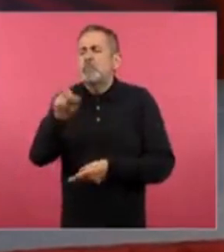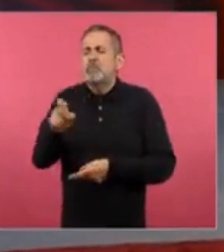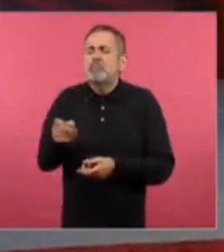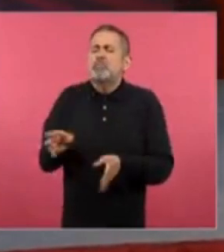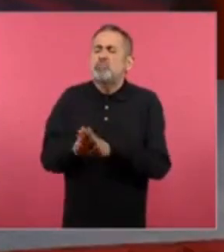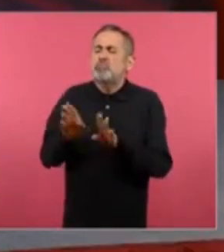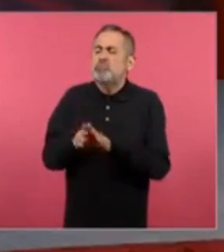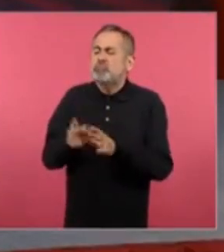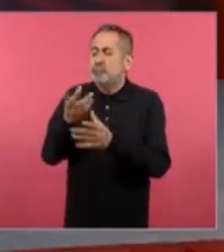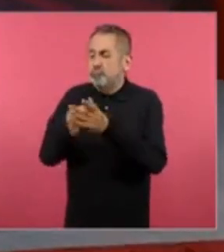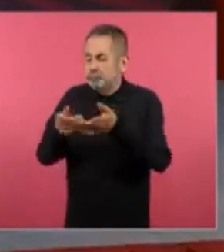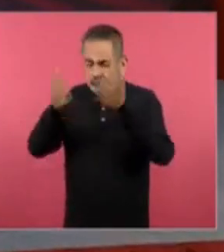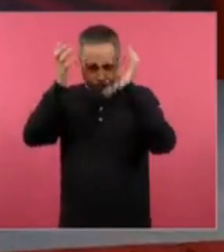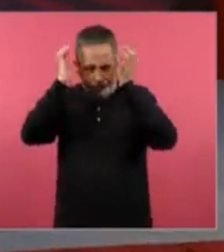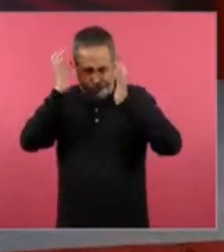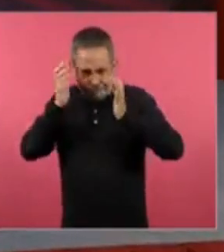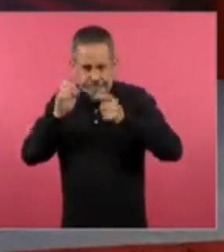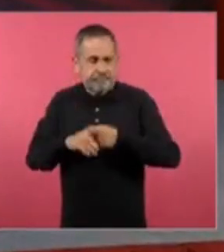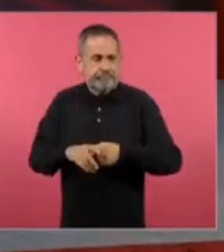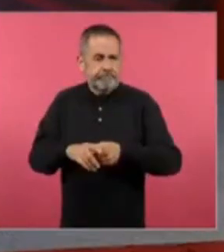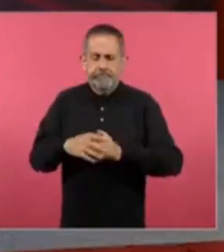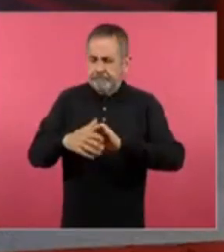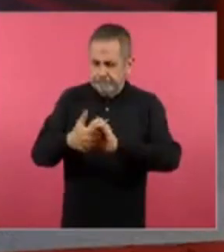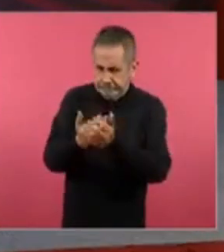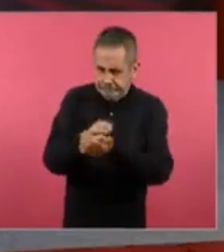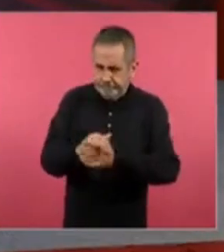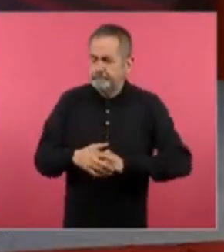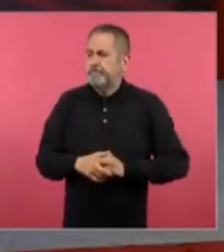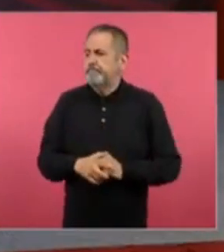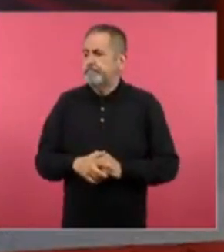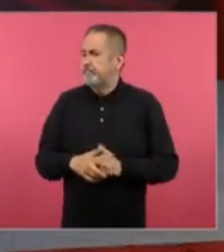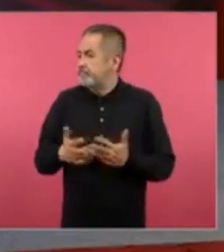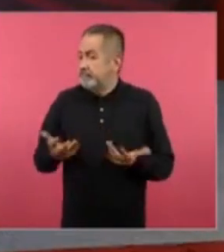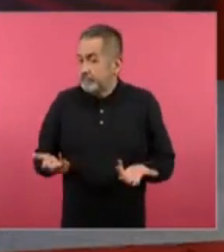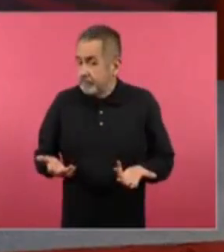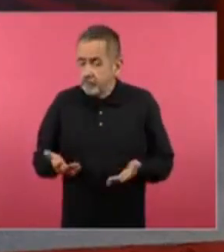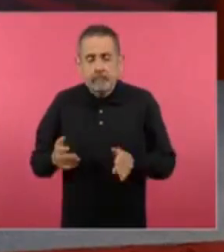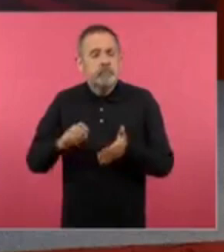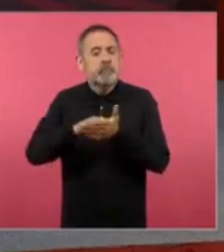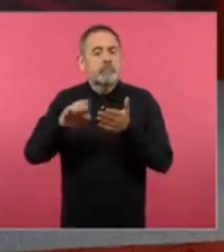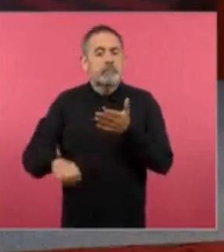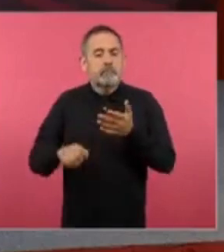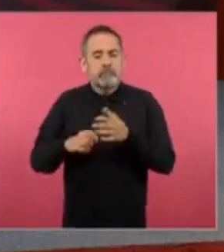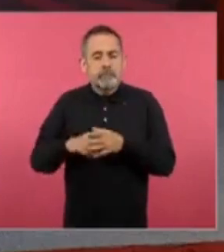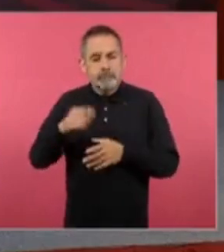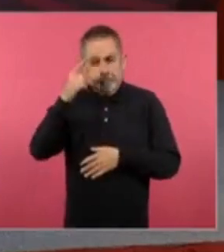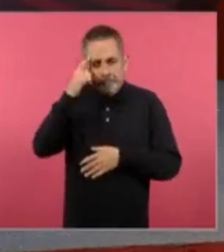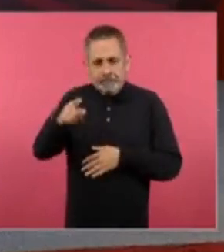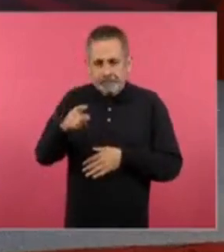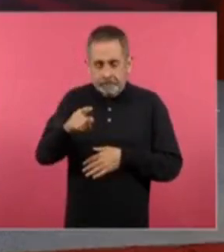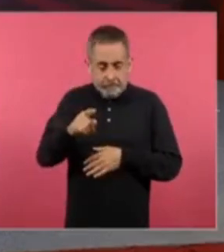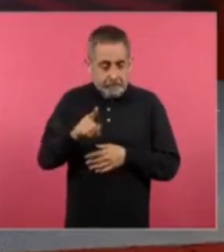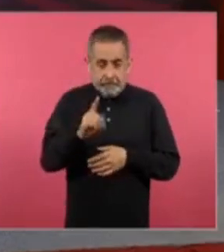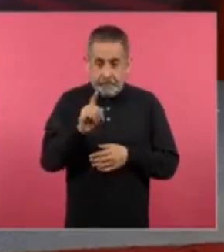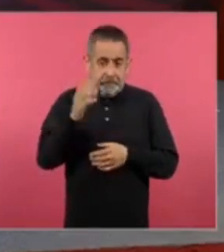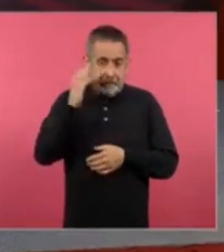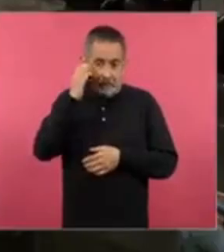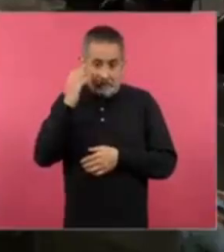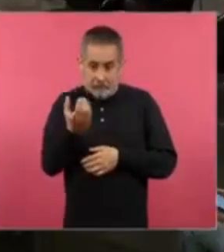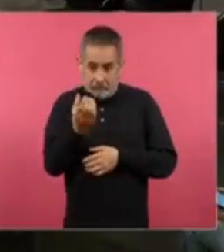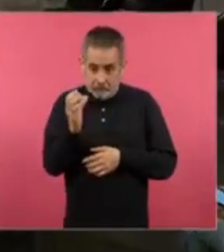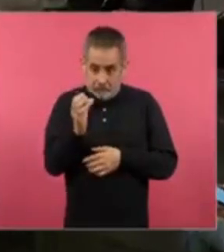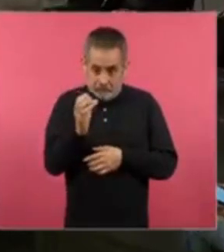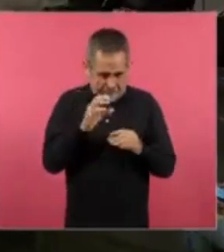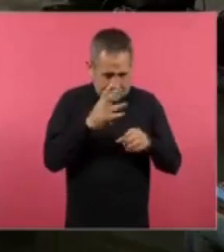agua gastas al bañarte, al lavarte las manos, etcétera, pero qué tanta agua se gasta para hacer un celular, qué